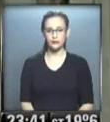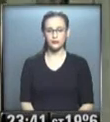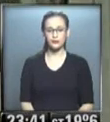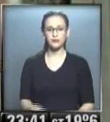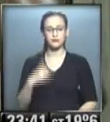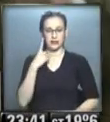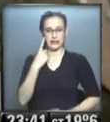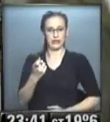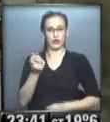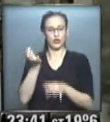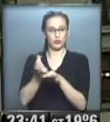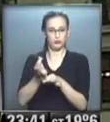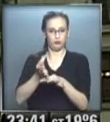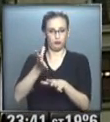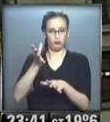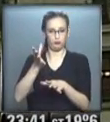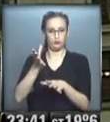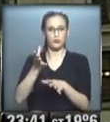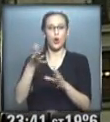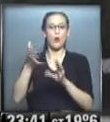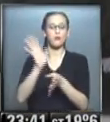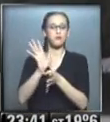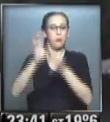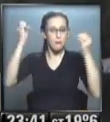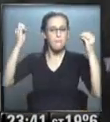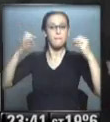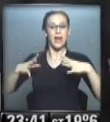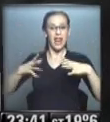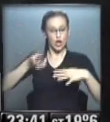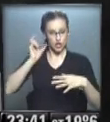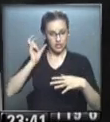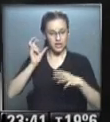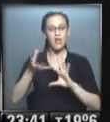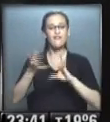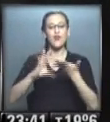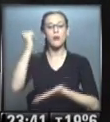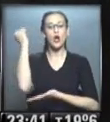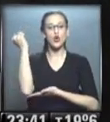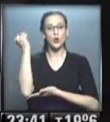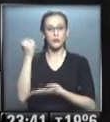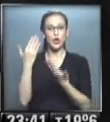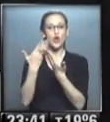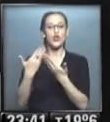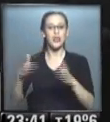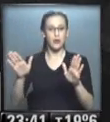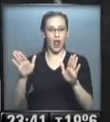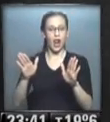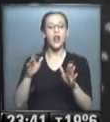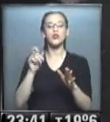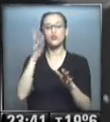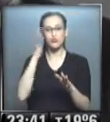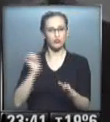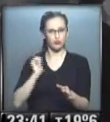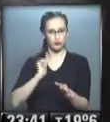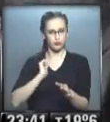Reconocido por economistas de distintas tendencias como el milagro chileno, el modelo económico neoliberal, instaurado por la dictadura pinochetista por la